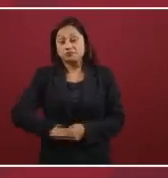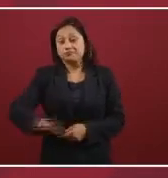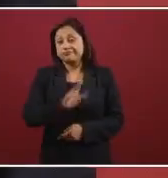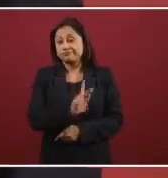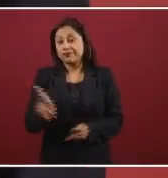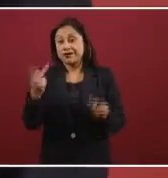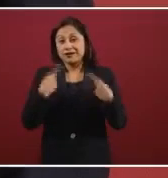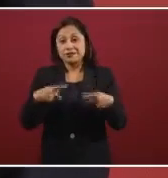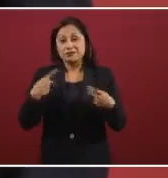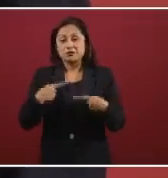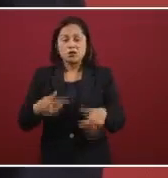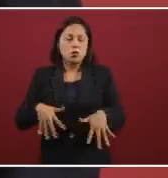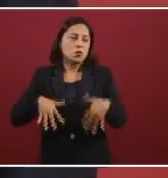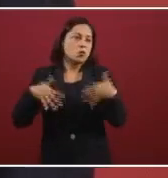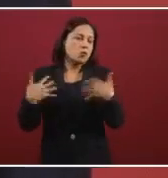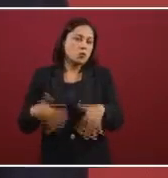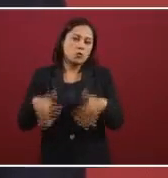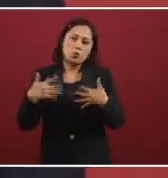El pueblo de México